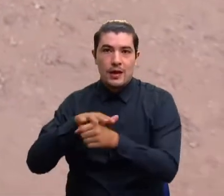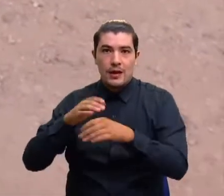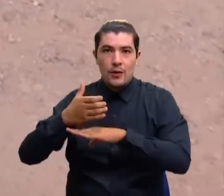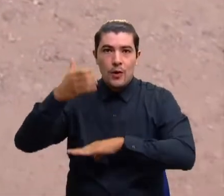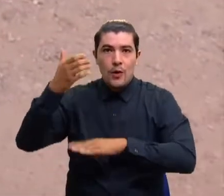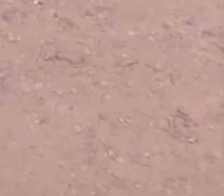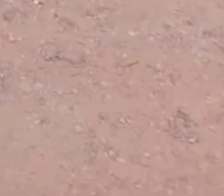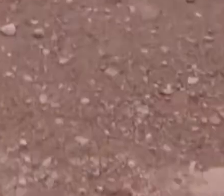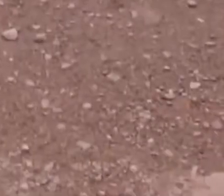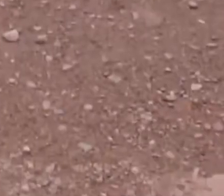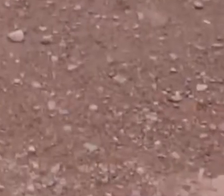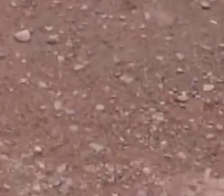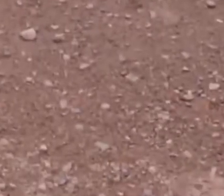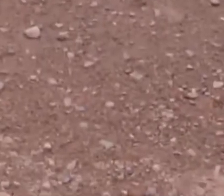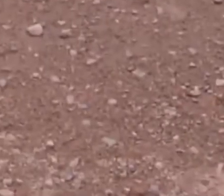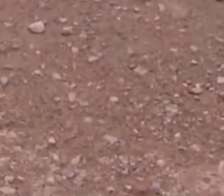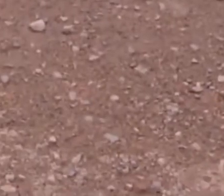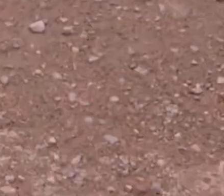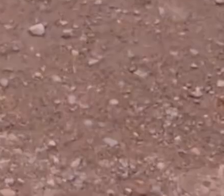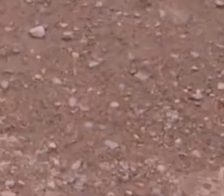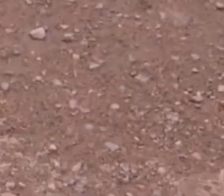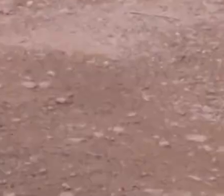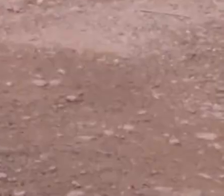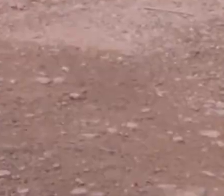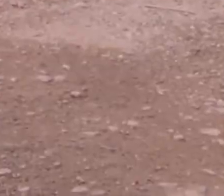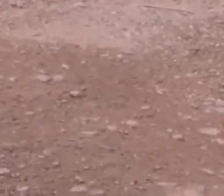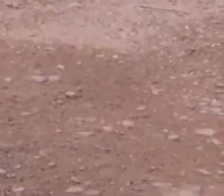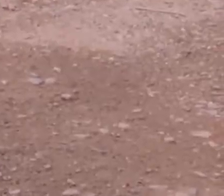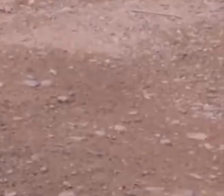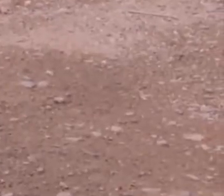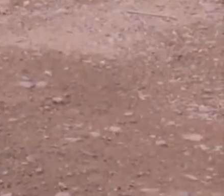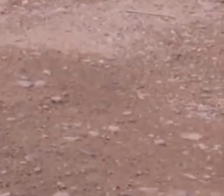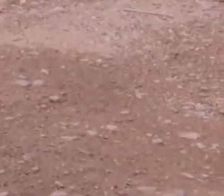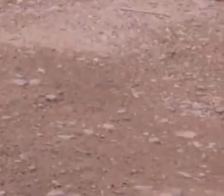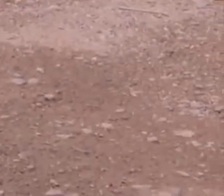evitar víctimas fatales que puedan cobrar la vida de un ciudadano.